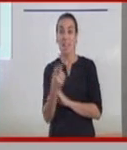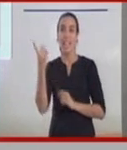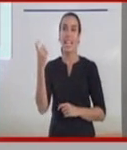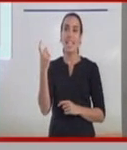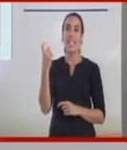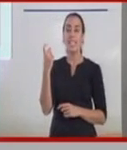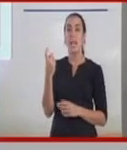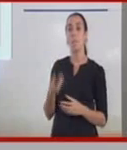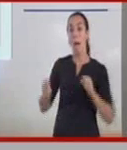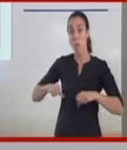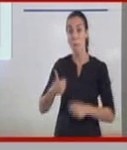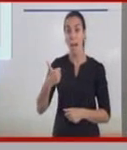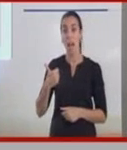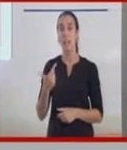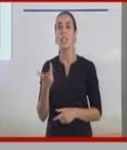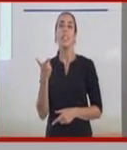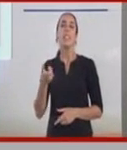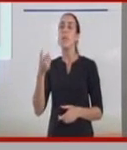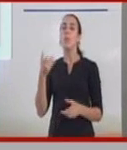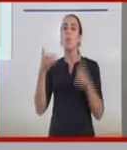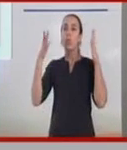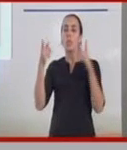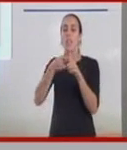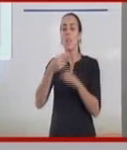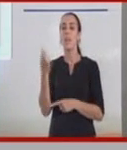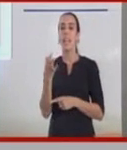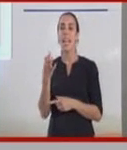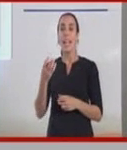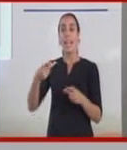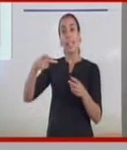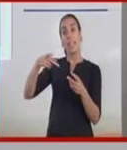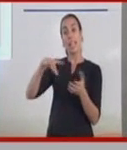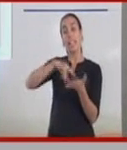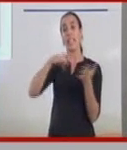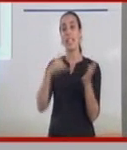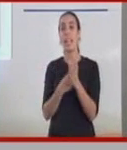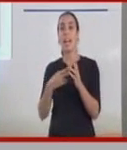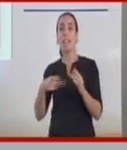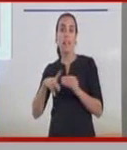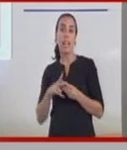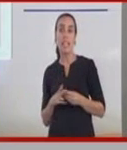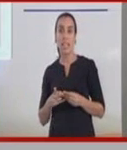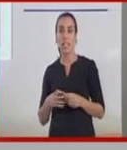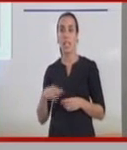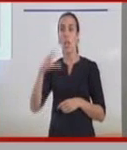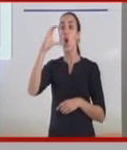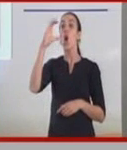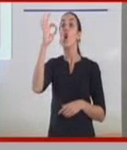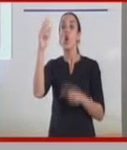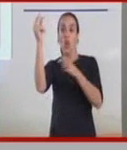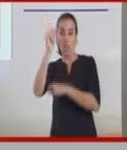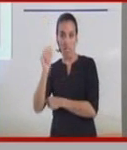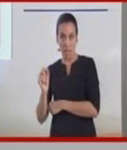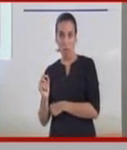cierta madurez, la técnica del taller de codiseño. Realmente estamos convencidos de que el taller de codiseño